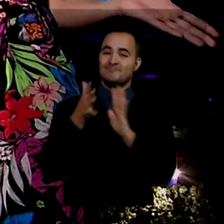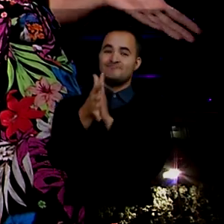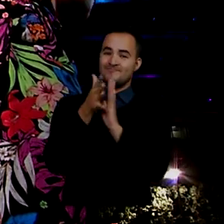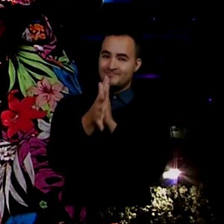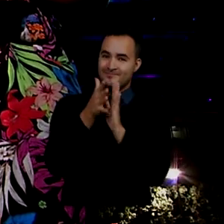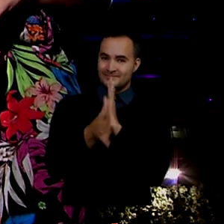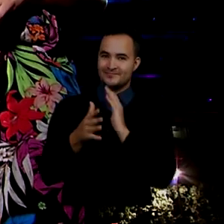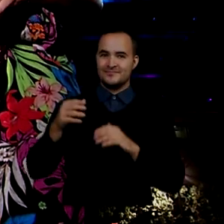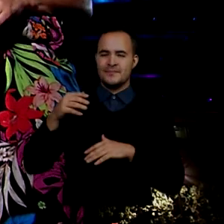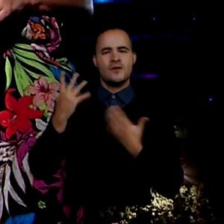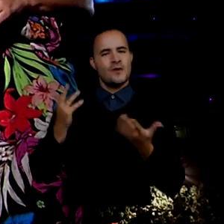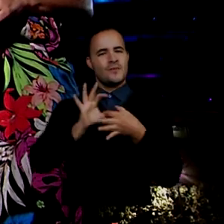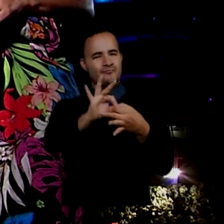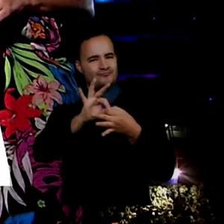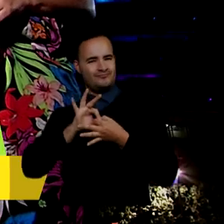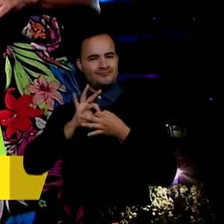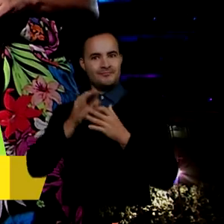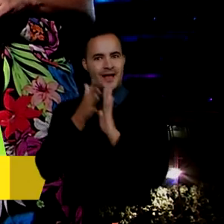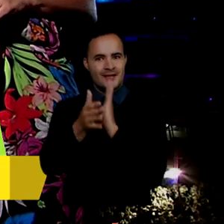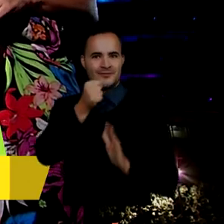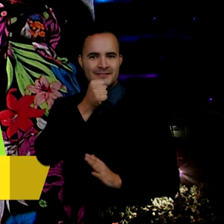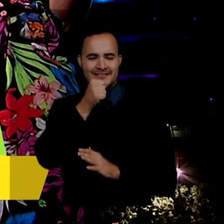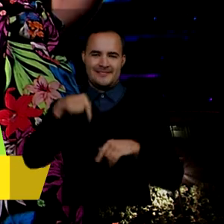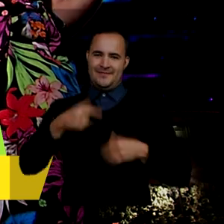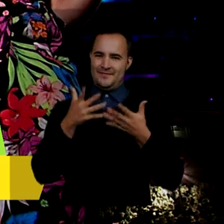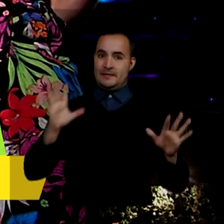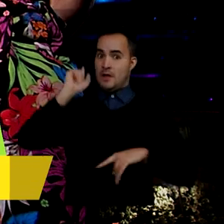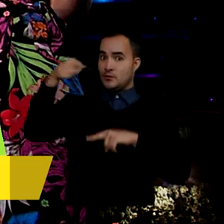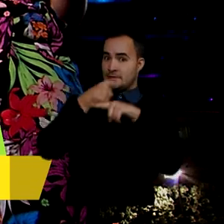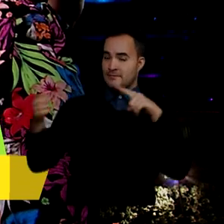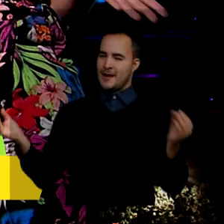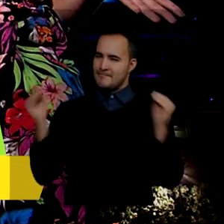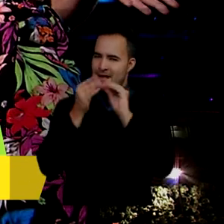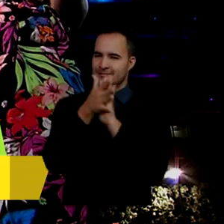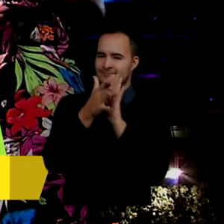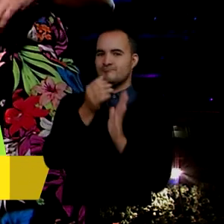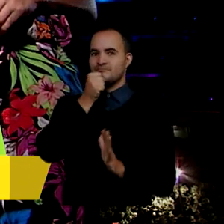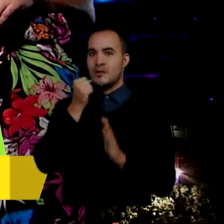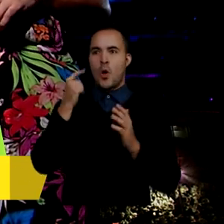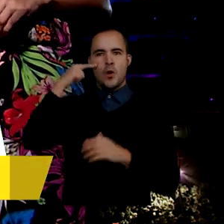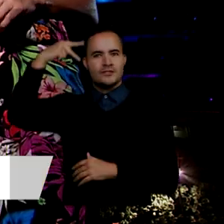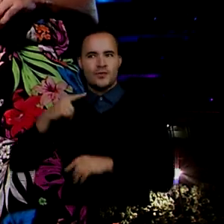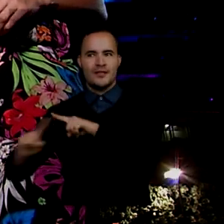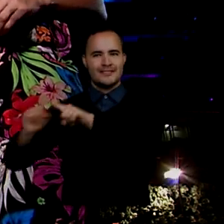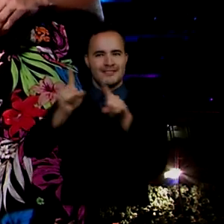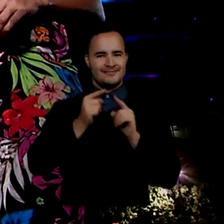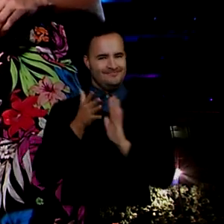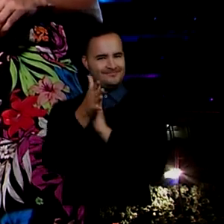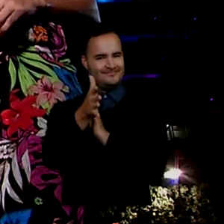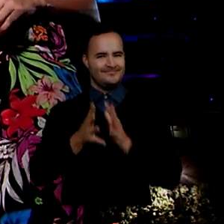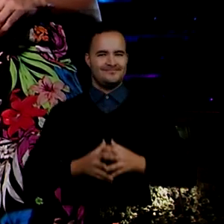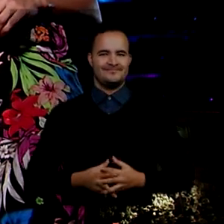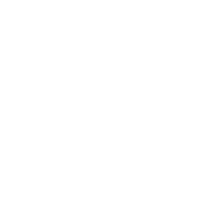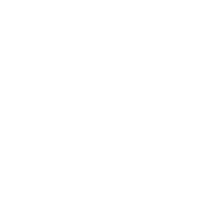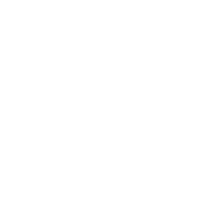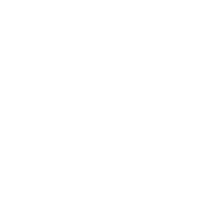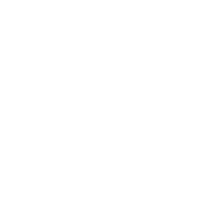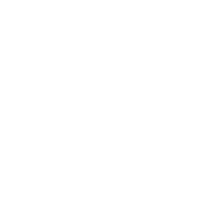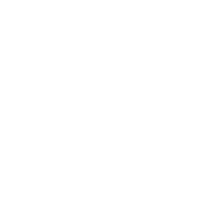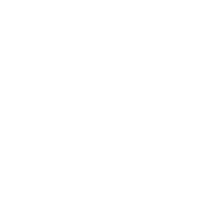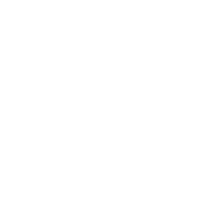Terminamos otra emisión de Medellín Conecta TV. Nos encontramos la próxima semana con más noticias e historias de Medellín futuro.